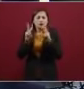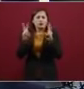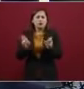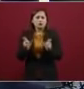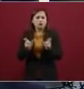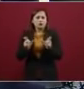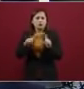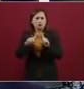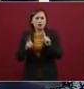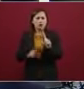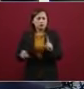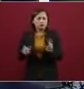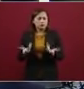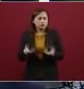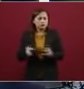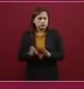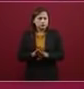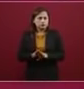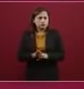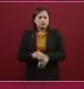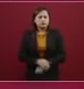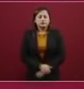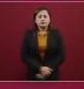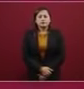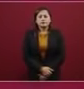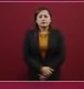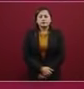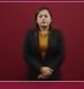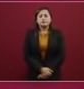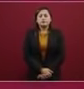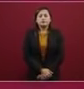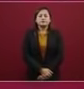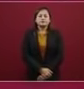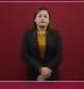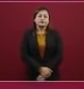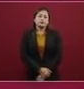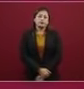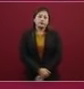Gracias. Bueno, primeramente,